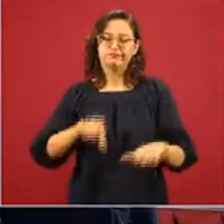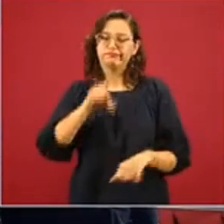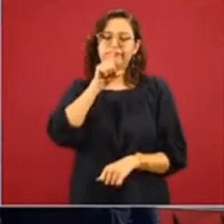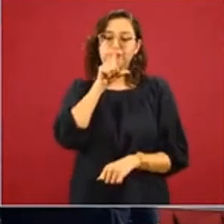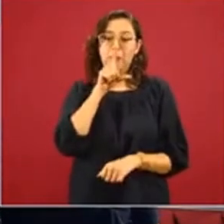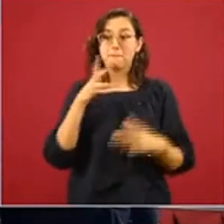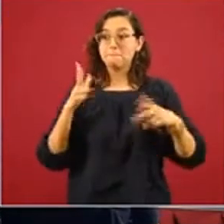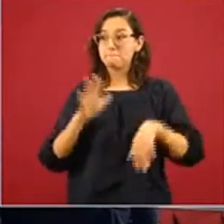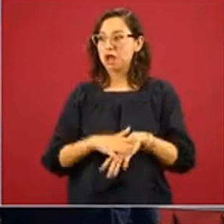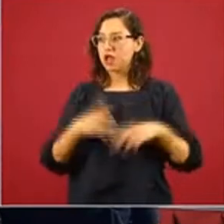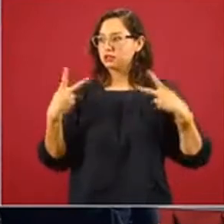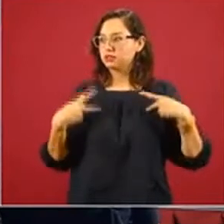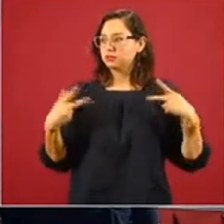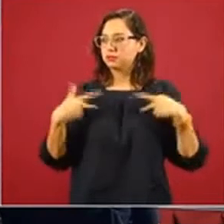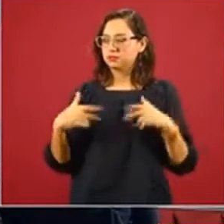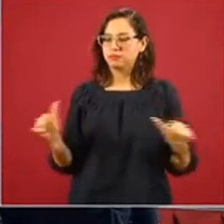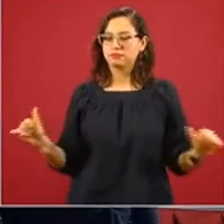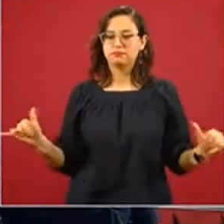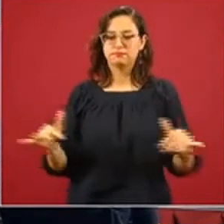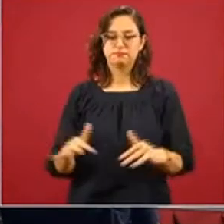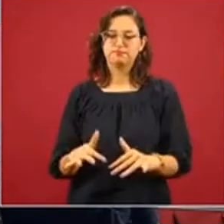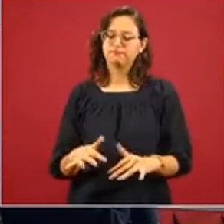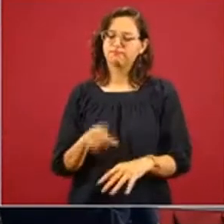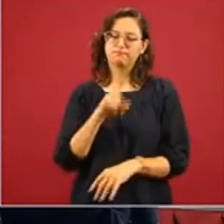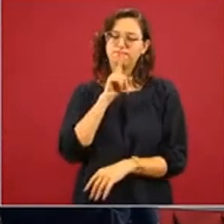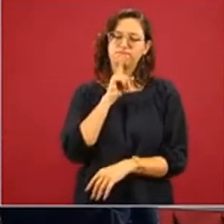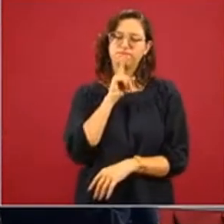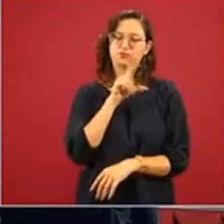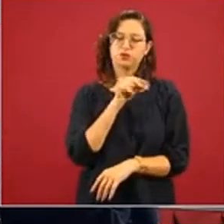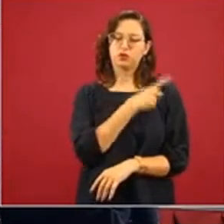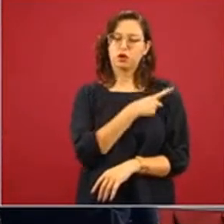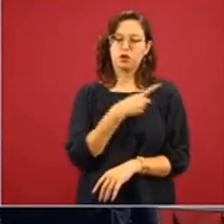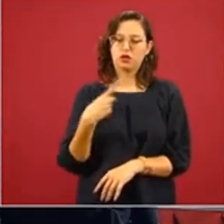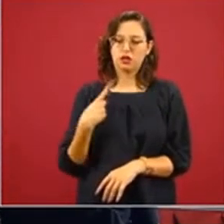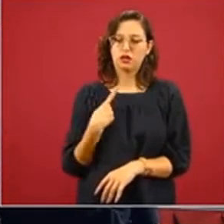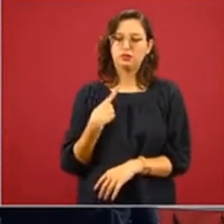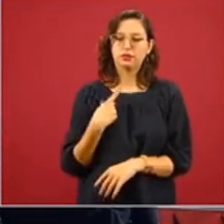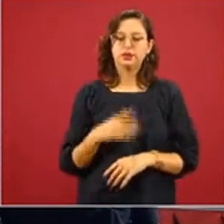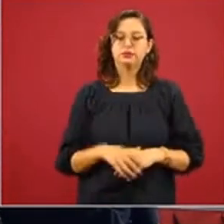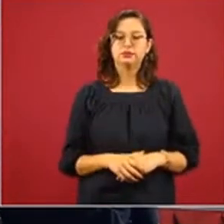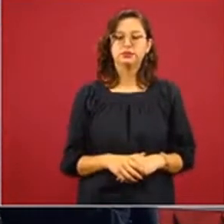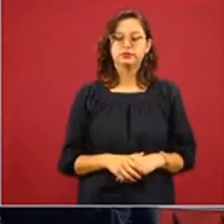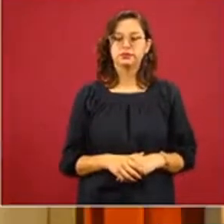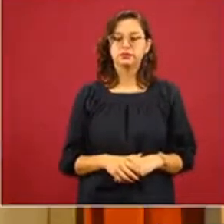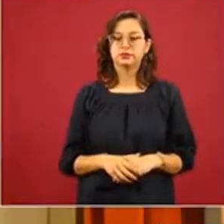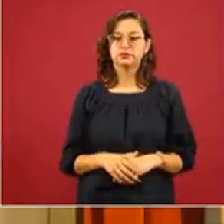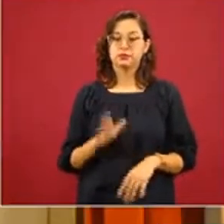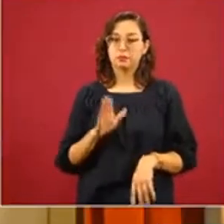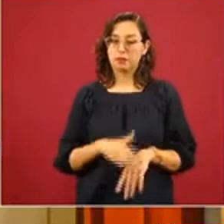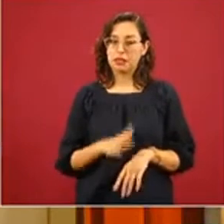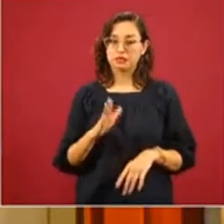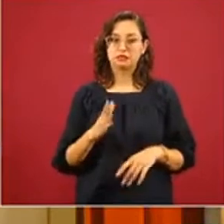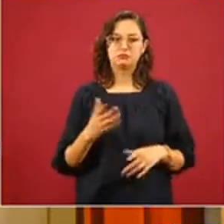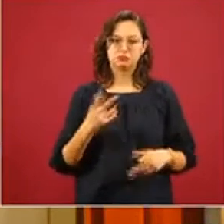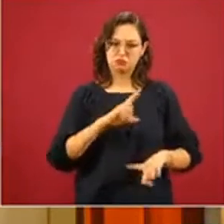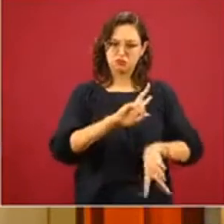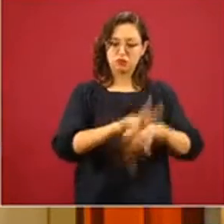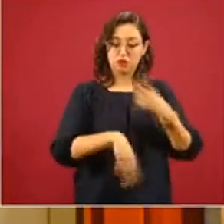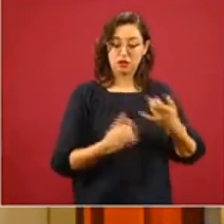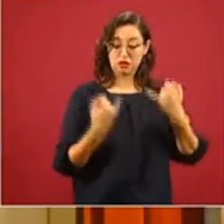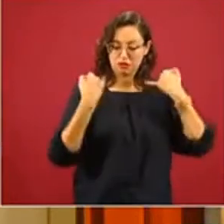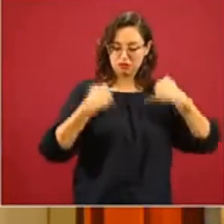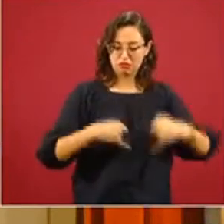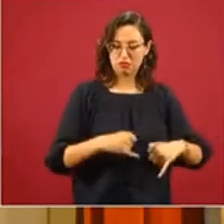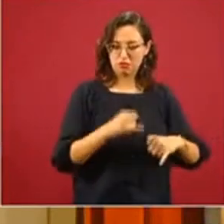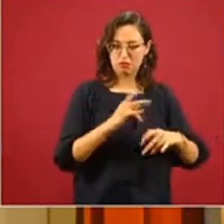aquellas que congreguen a una cantidad importante de personas. Hay que hacerlo sobre todo en lo individual, el uso de estos espacios